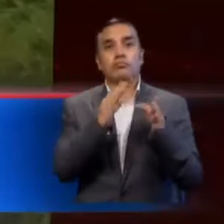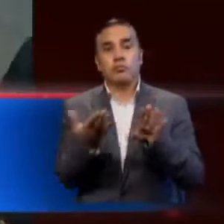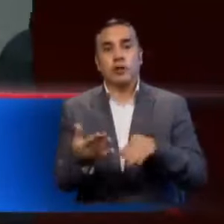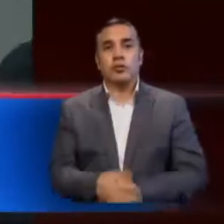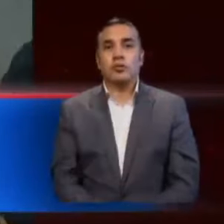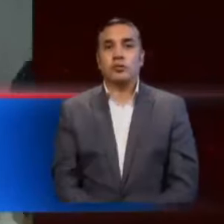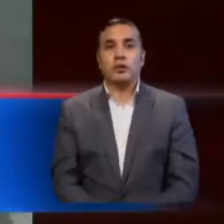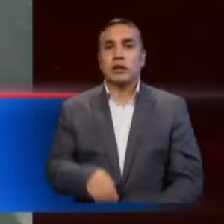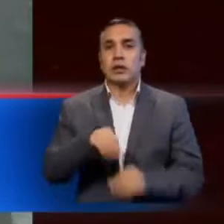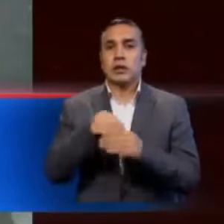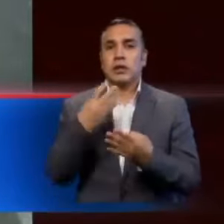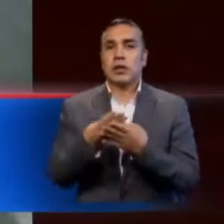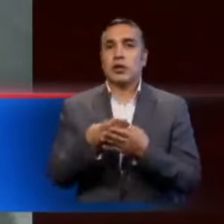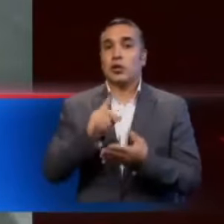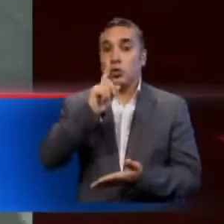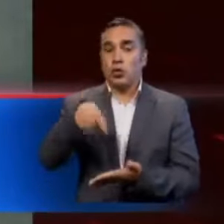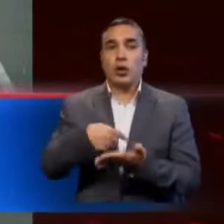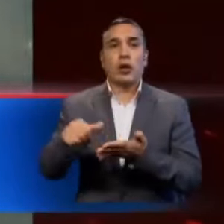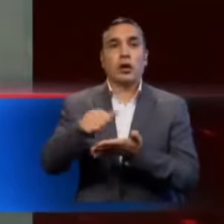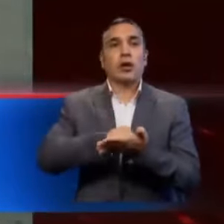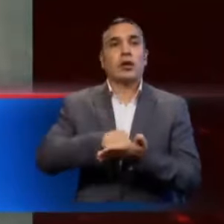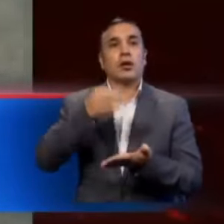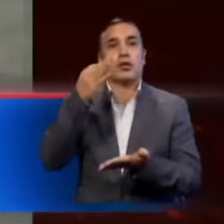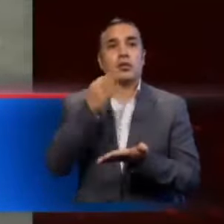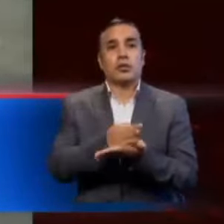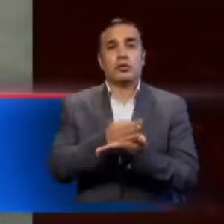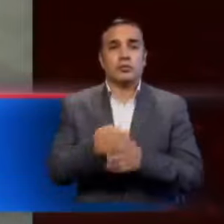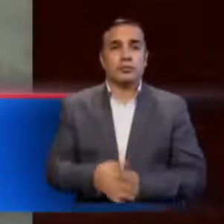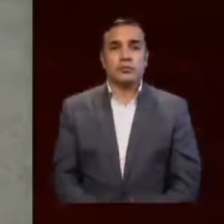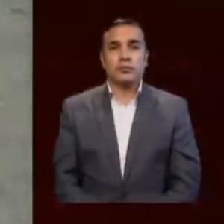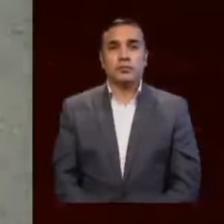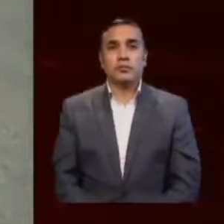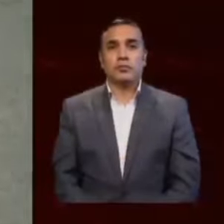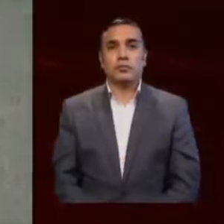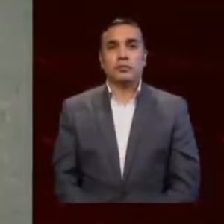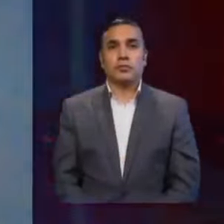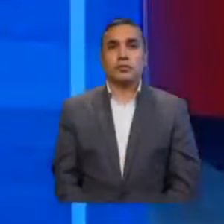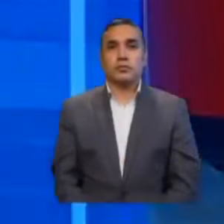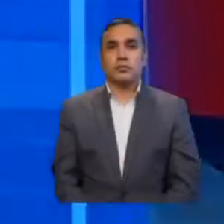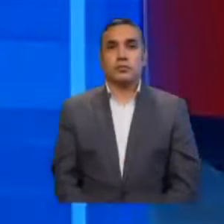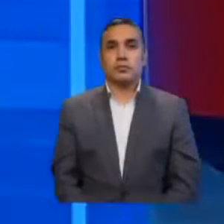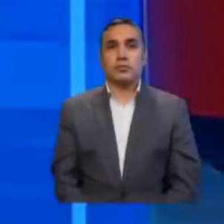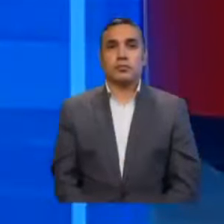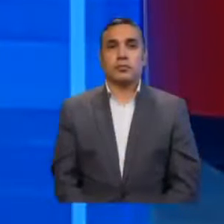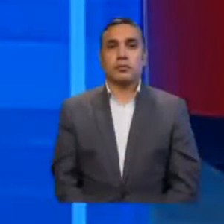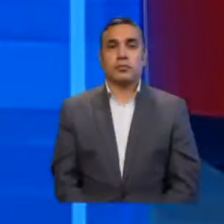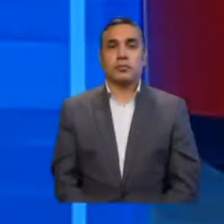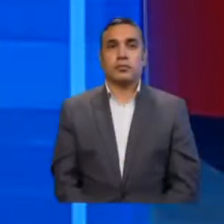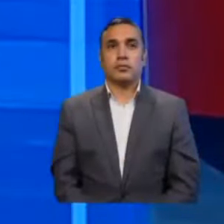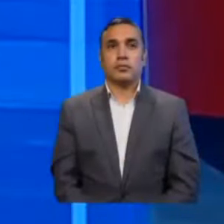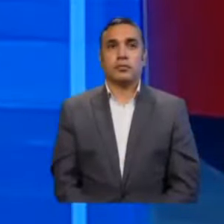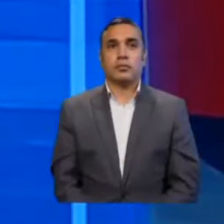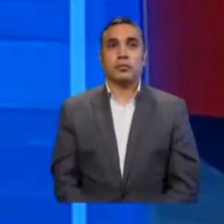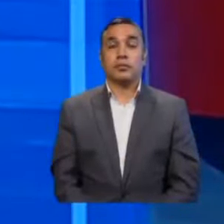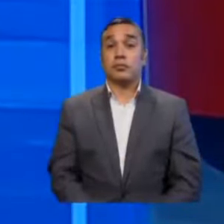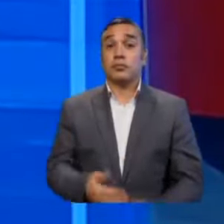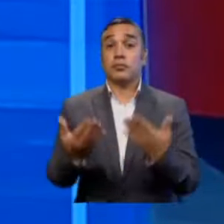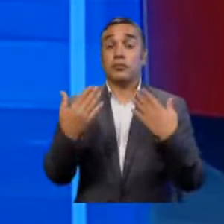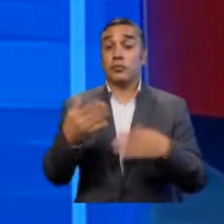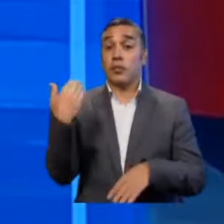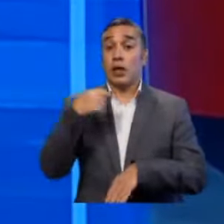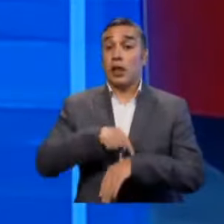fallecidos en las cárceles de Guayas, Azuay y Cotopaxi. Amigos, y